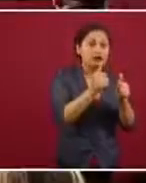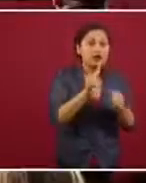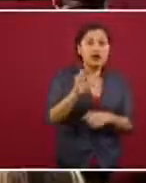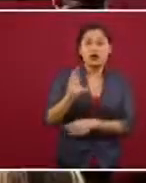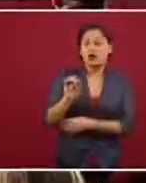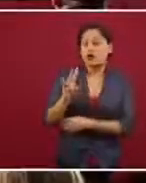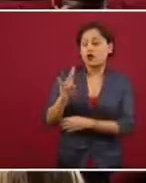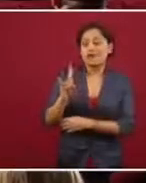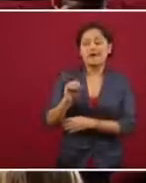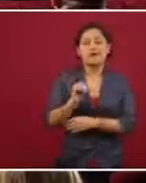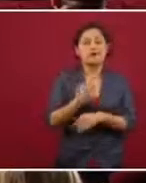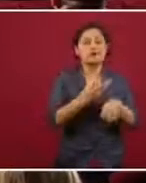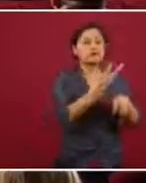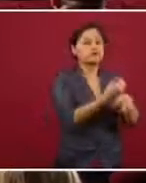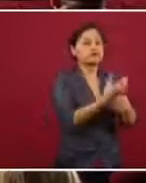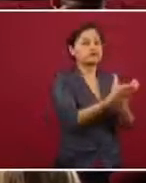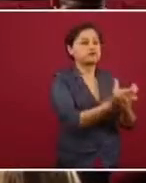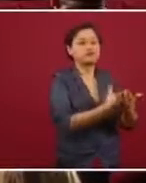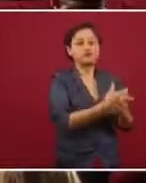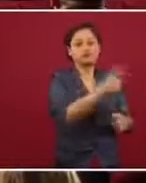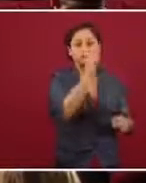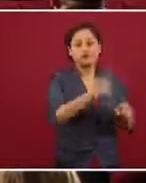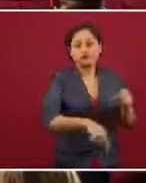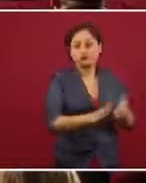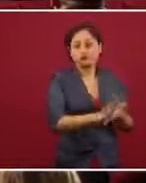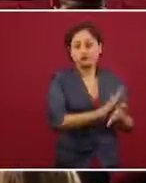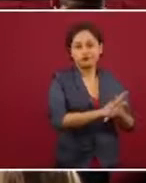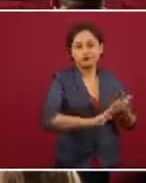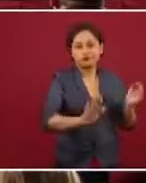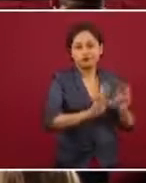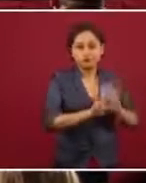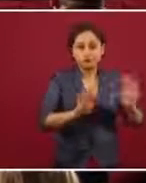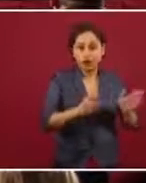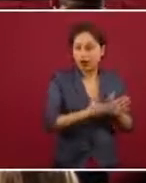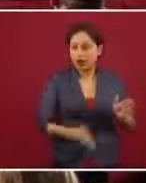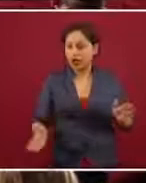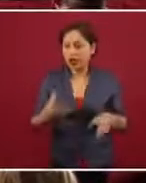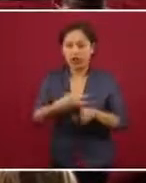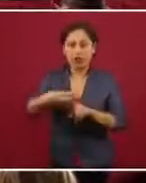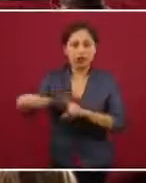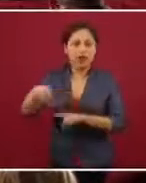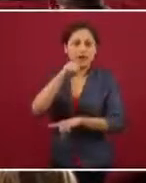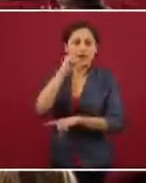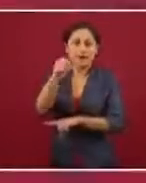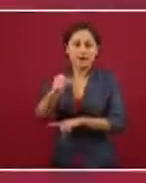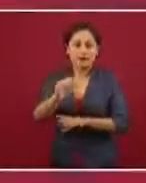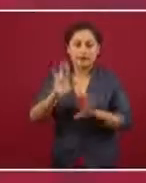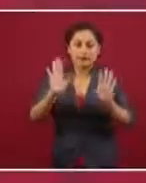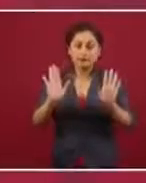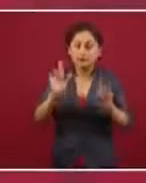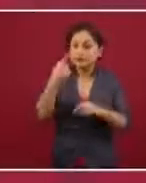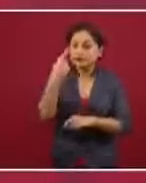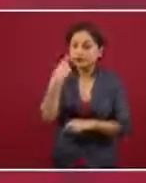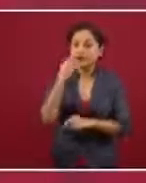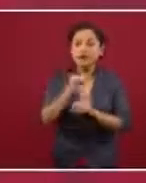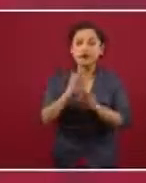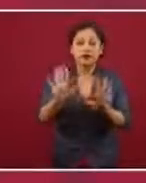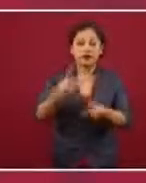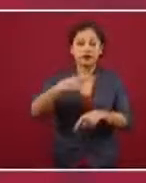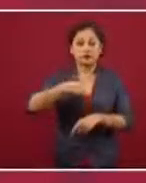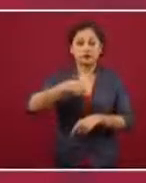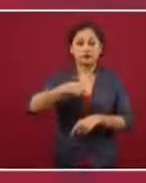¿no? Por supuesto, quiero dejar extremadamente claro que ninguna de estas cifras se trata de una promesa, porque